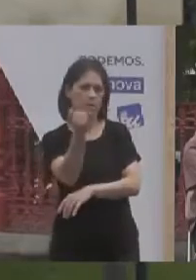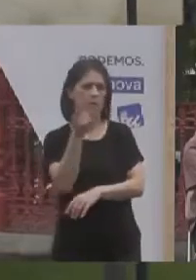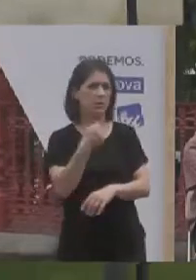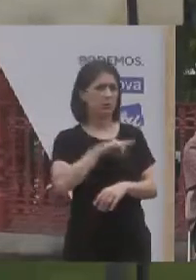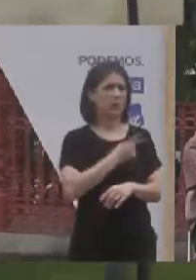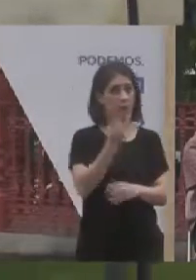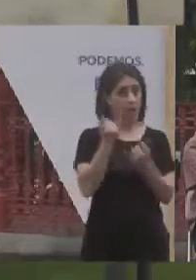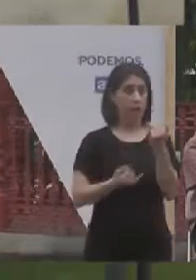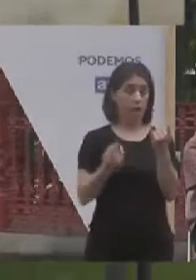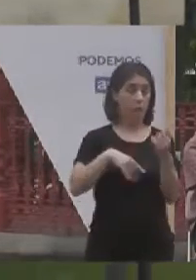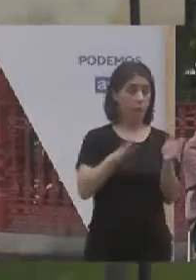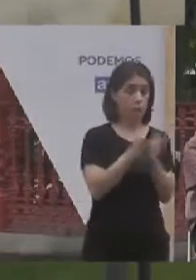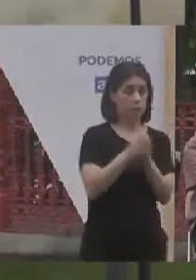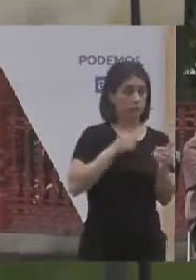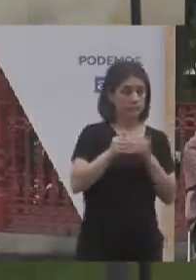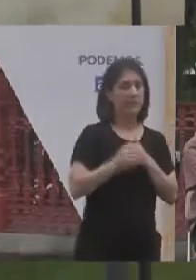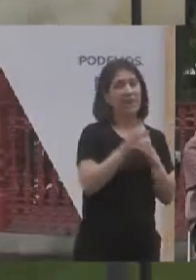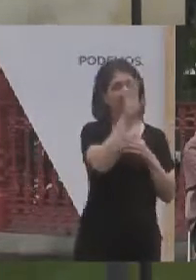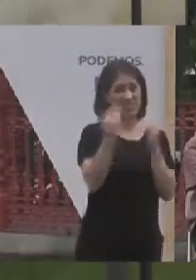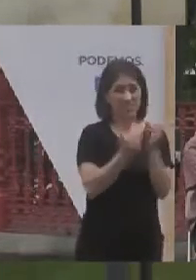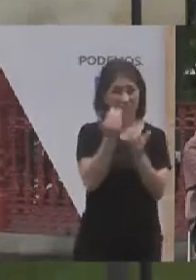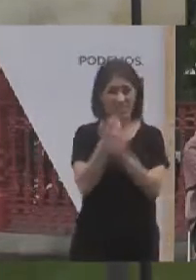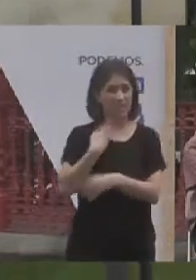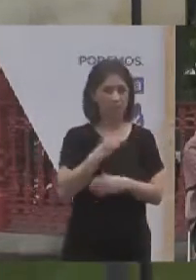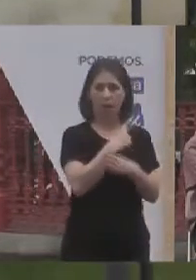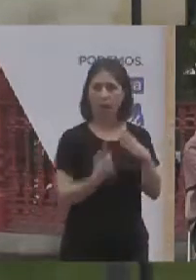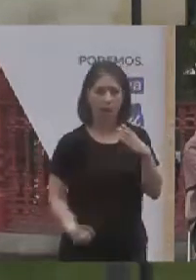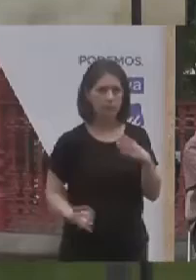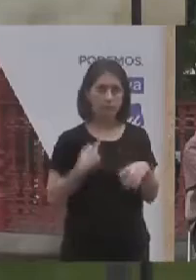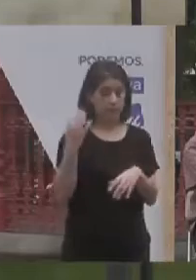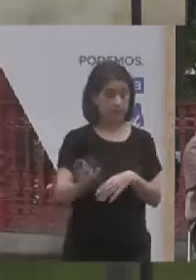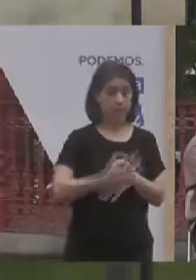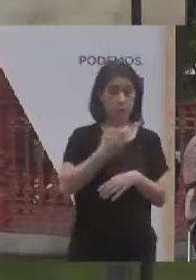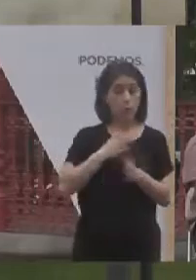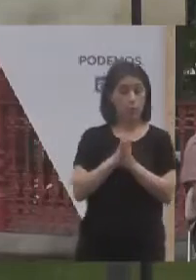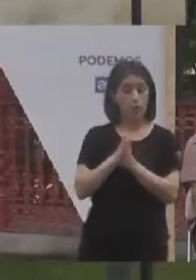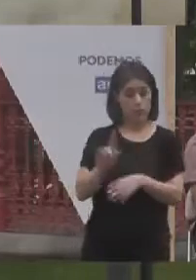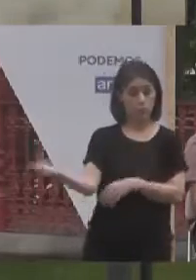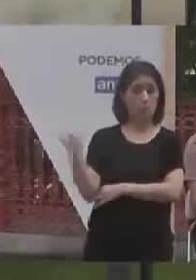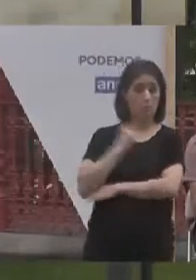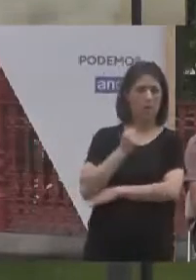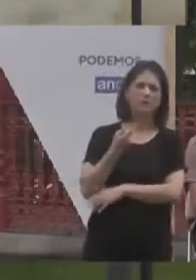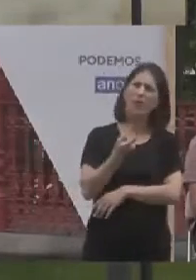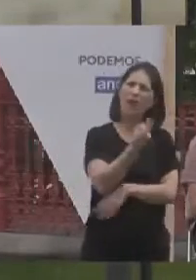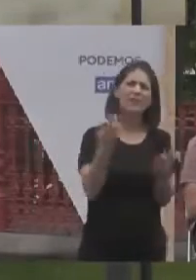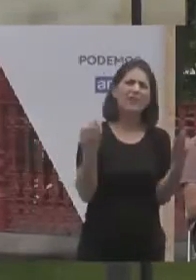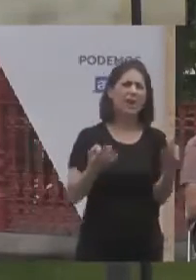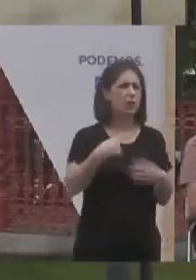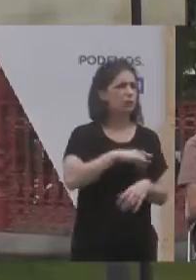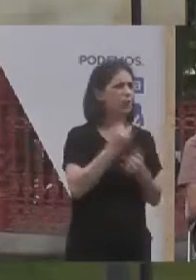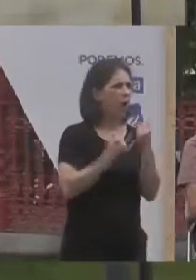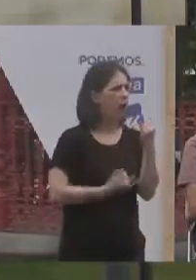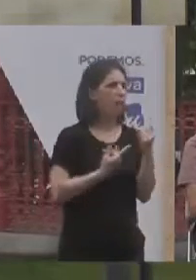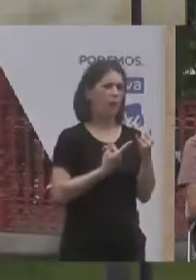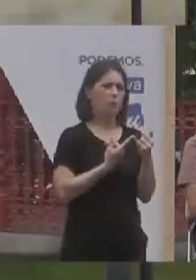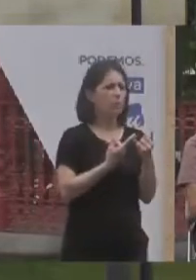van estar os compañeros os próximos 15 días, inda que estemos esgotados, é necesario que demos todavía un chanzo máis cara